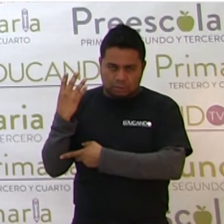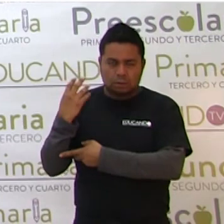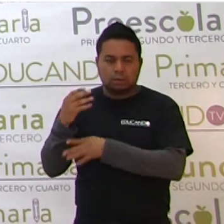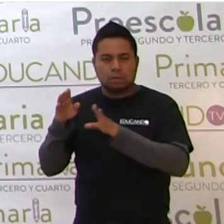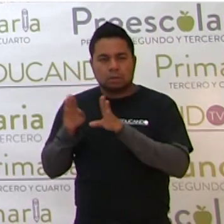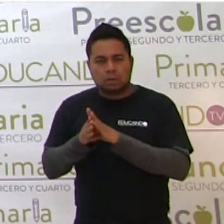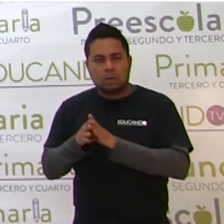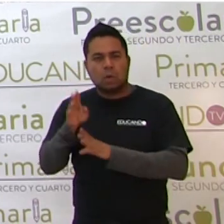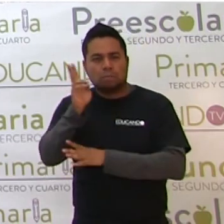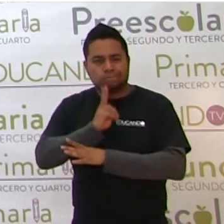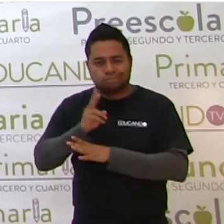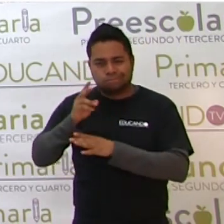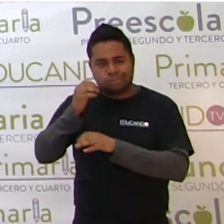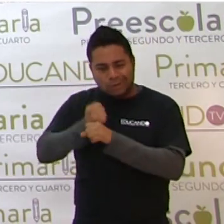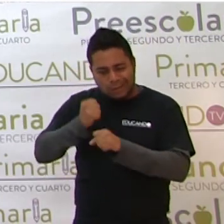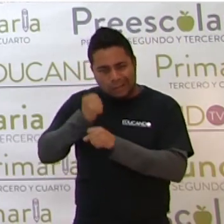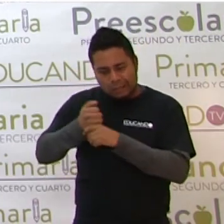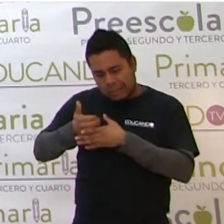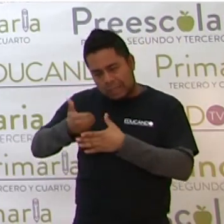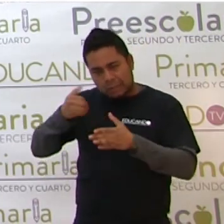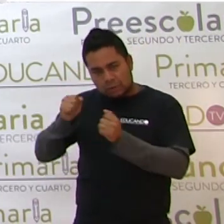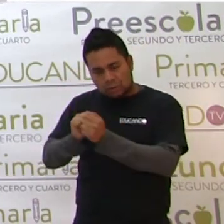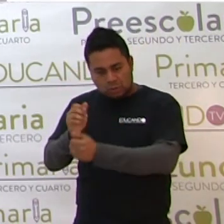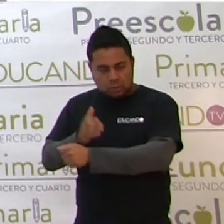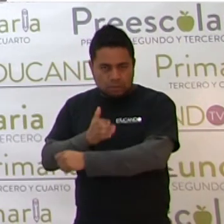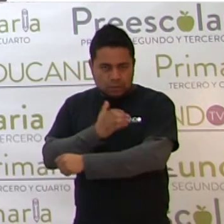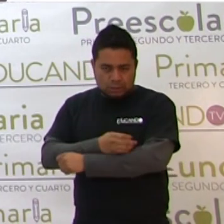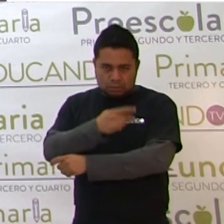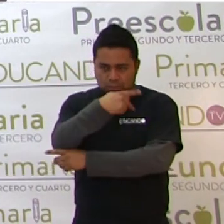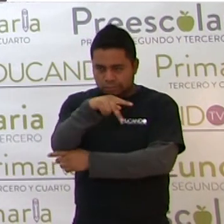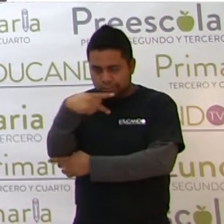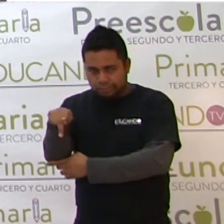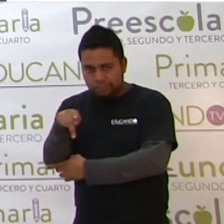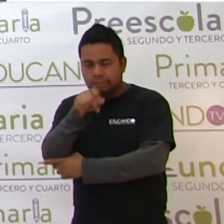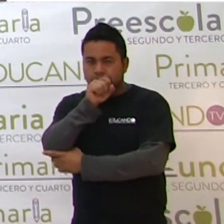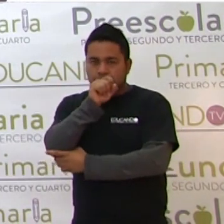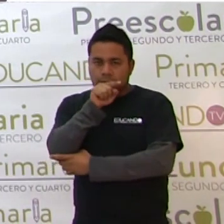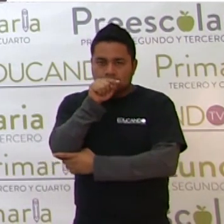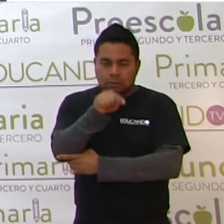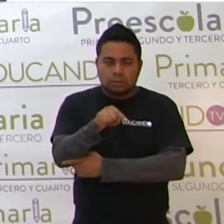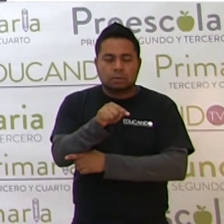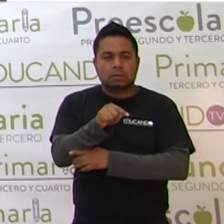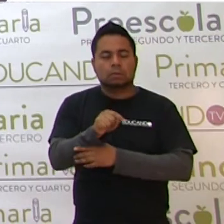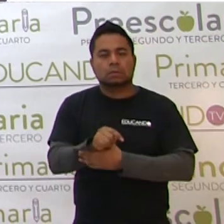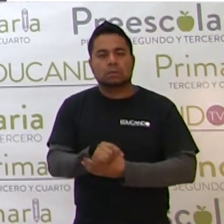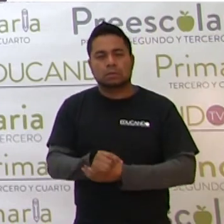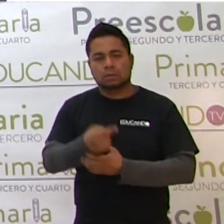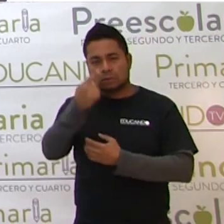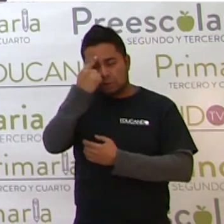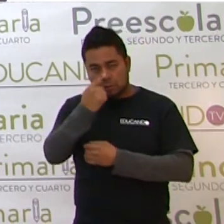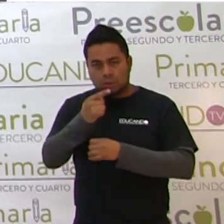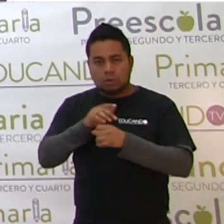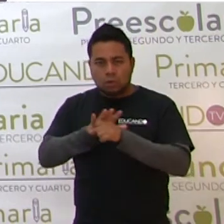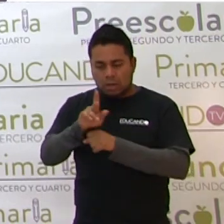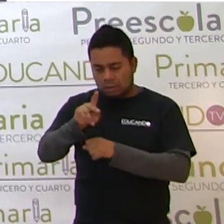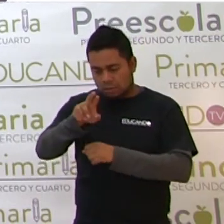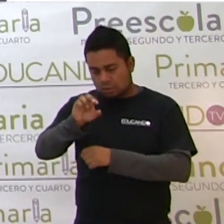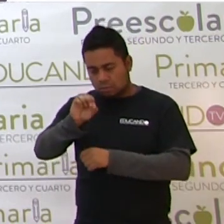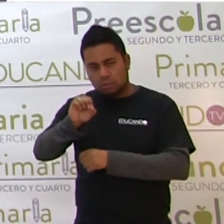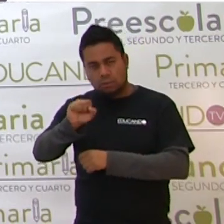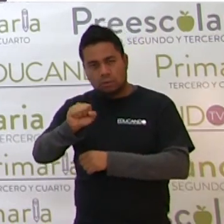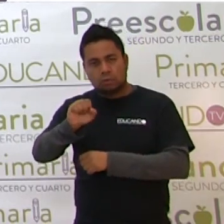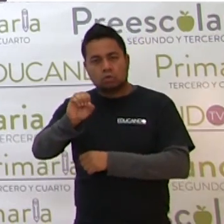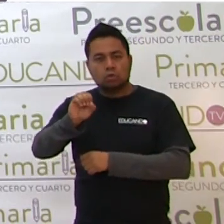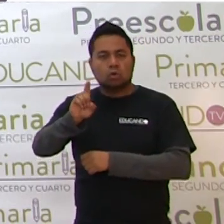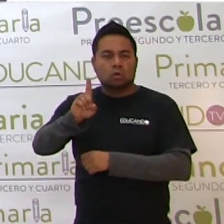con previos ensayos con sus compañeros. Vamos a ver lo que vimos, el recurso prosódico, en que